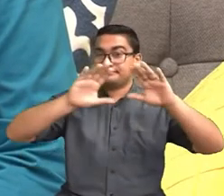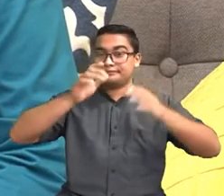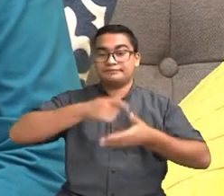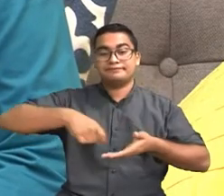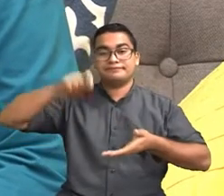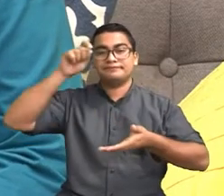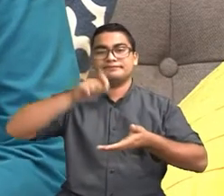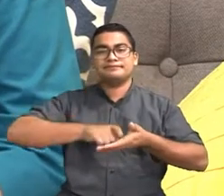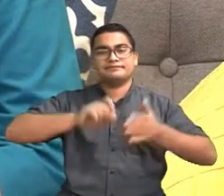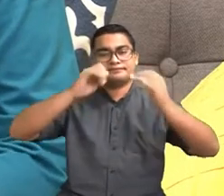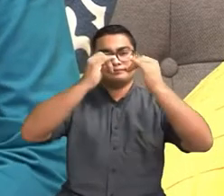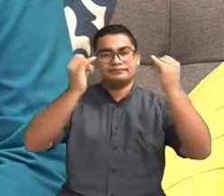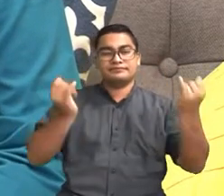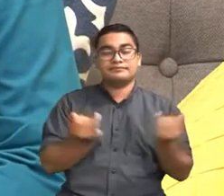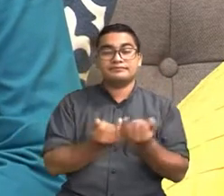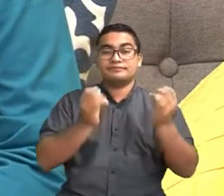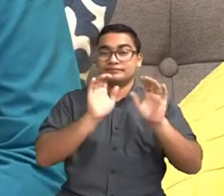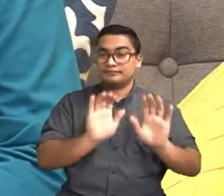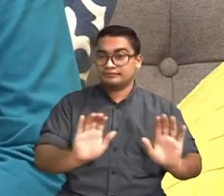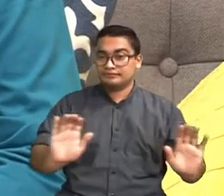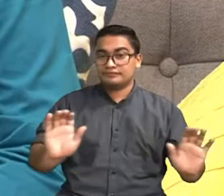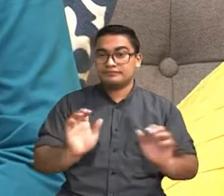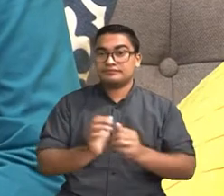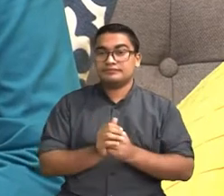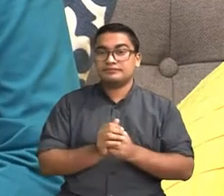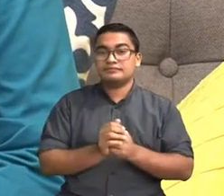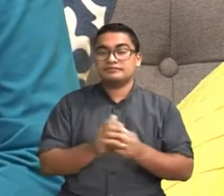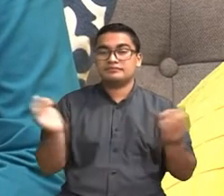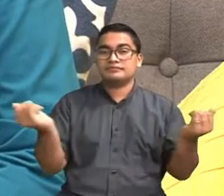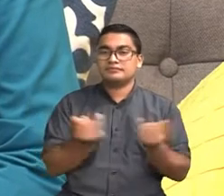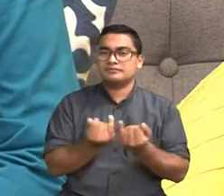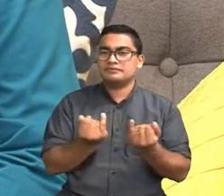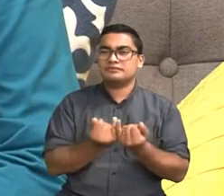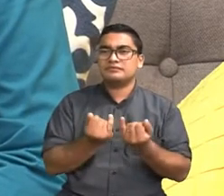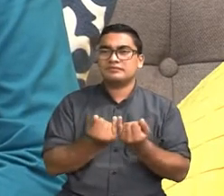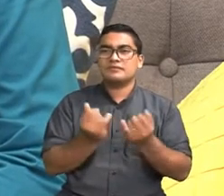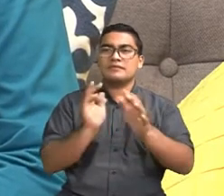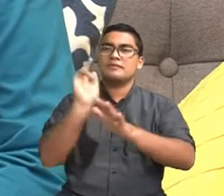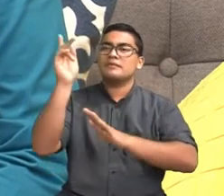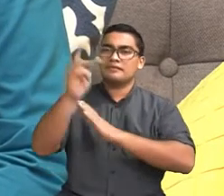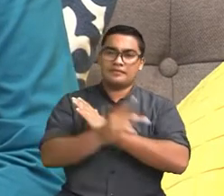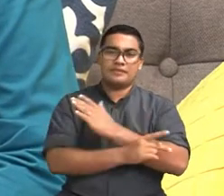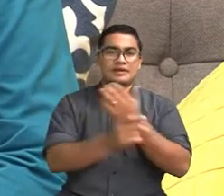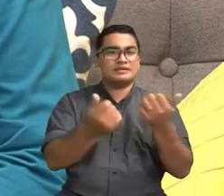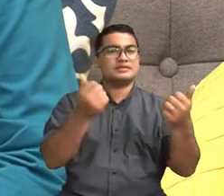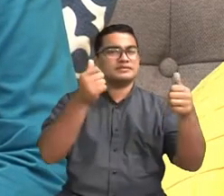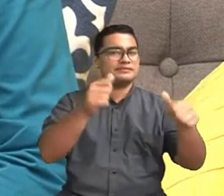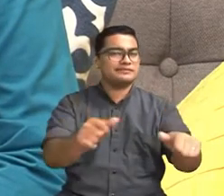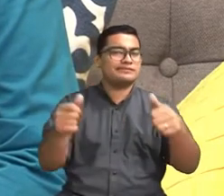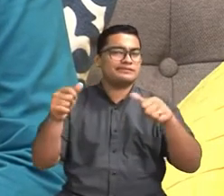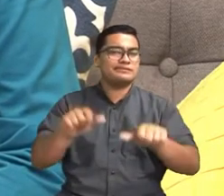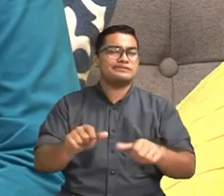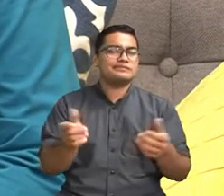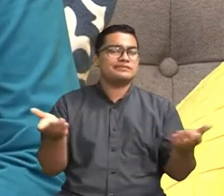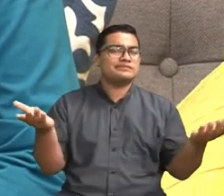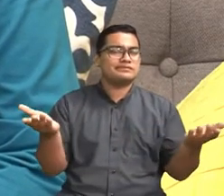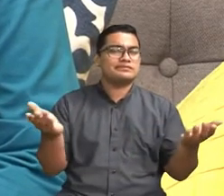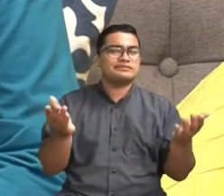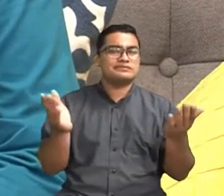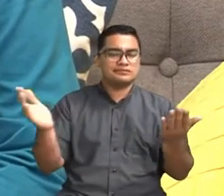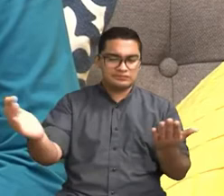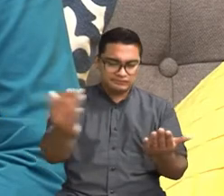Niñez, que es un tratado de los más importantes, un tratado que